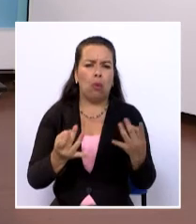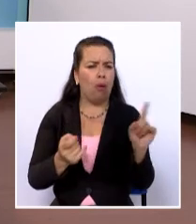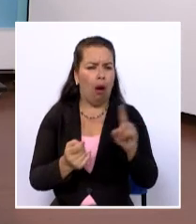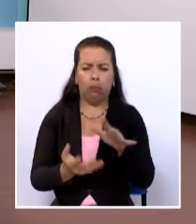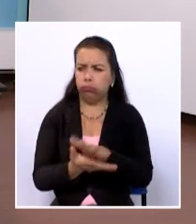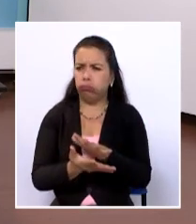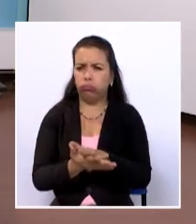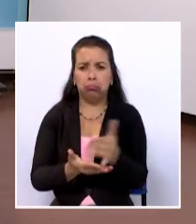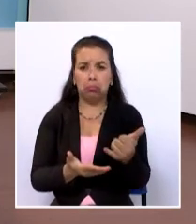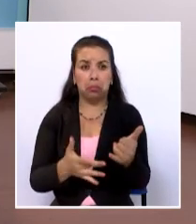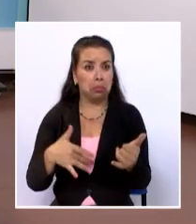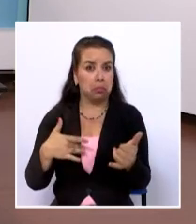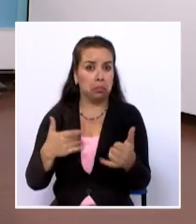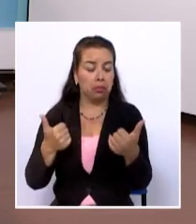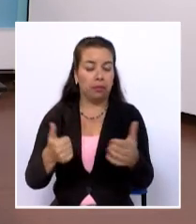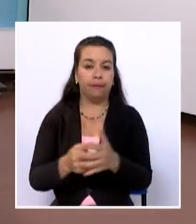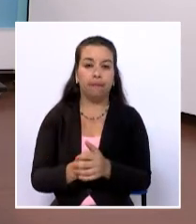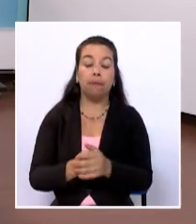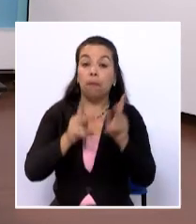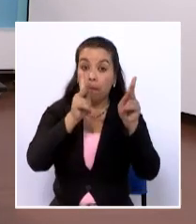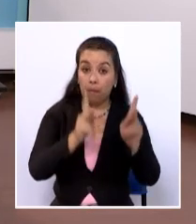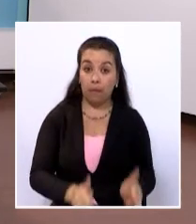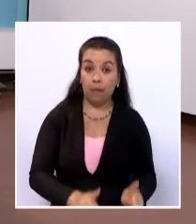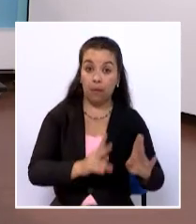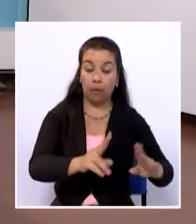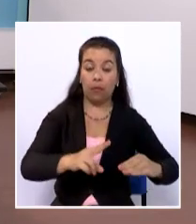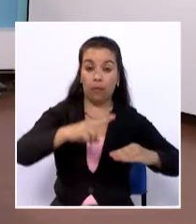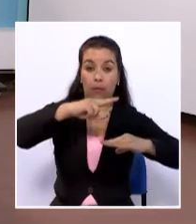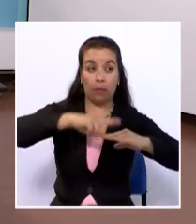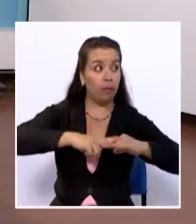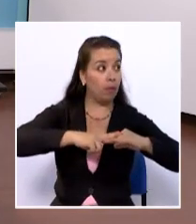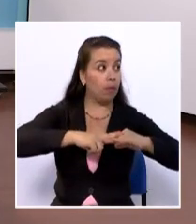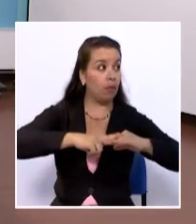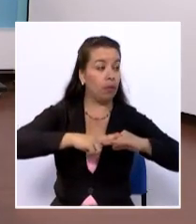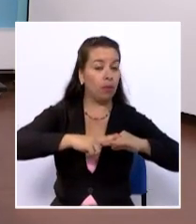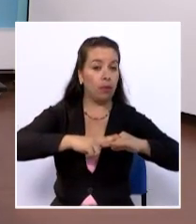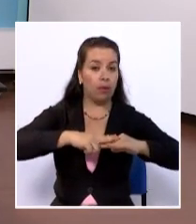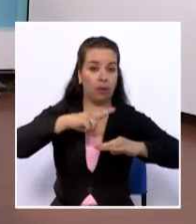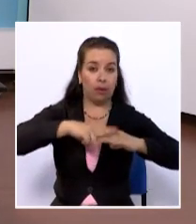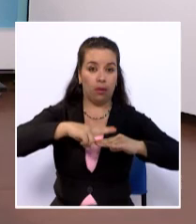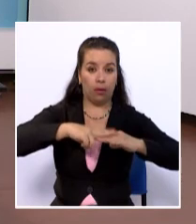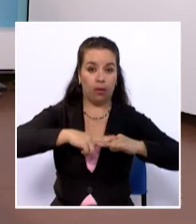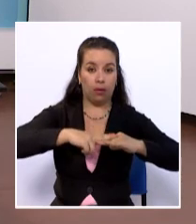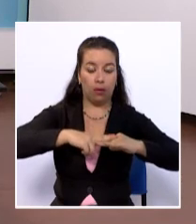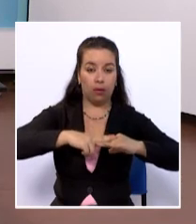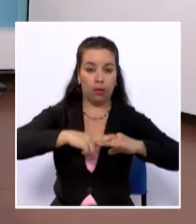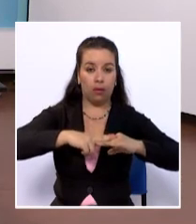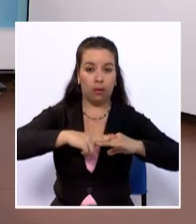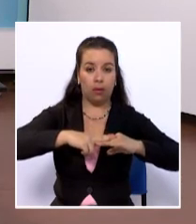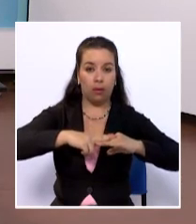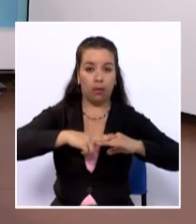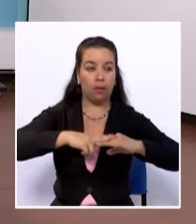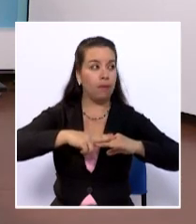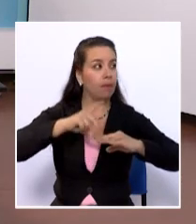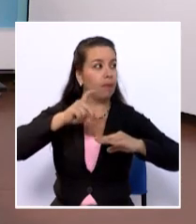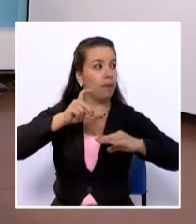básicamente lo que hay que hacer es que el paciente está en decúbito dorsal boca arriba decúbito dorsal y su camilla tiene que tener la rodilla más